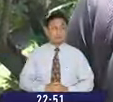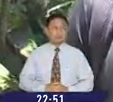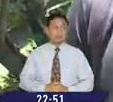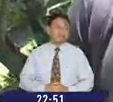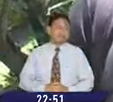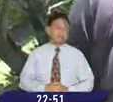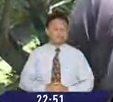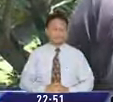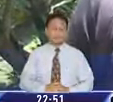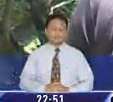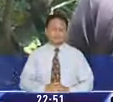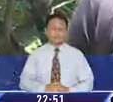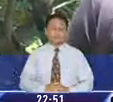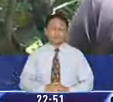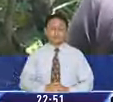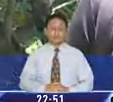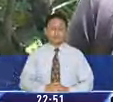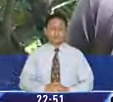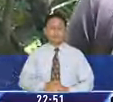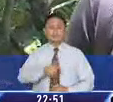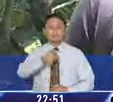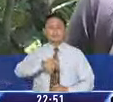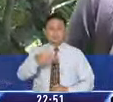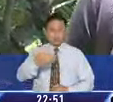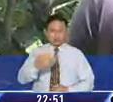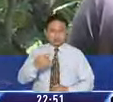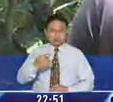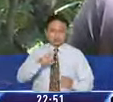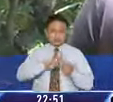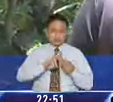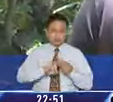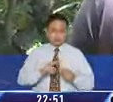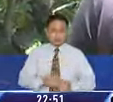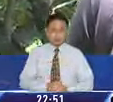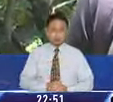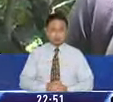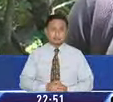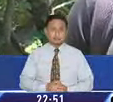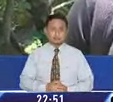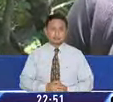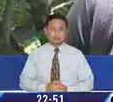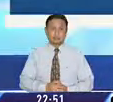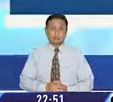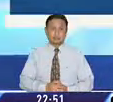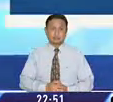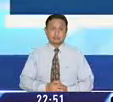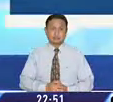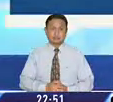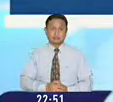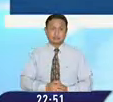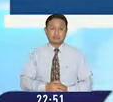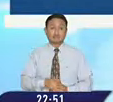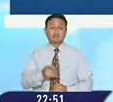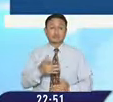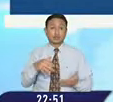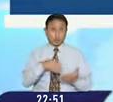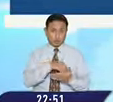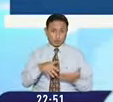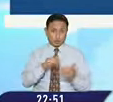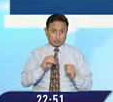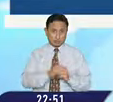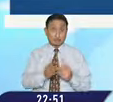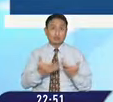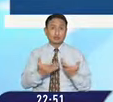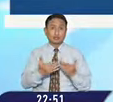Entonces vamos a estar seguros de que sean las personas que van a hacer el censo para poder abrir y dar la información que necesitan. Cualquier duda de las visitas usted la